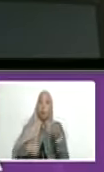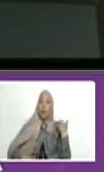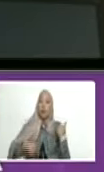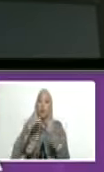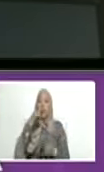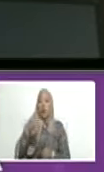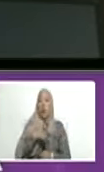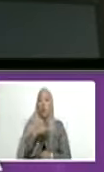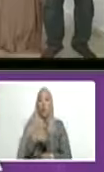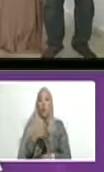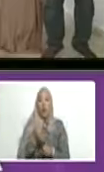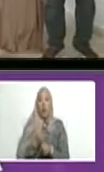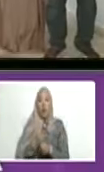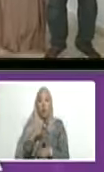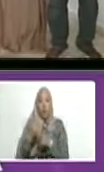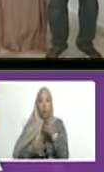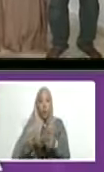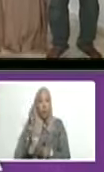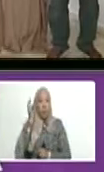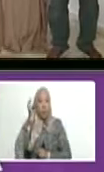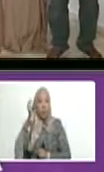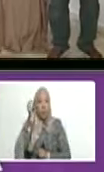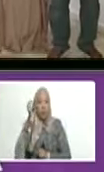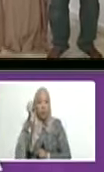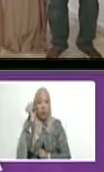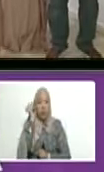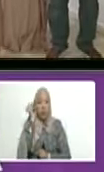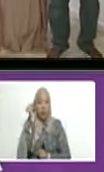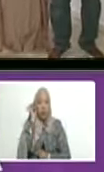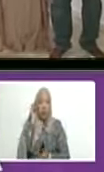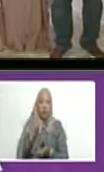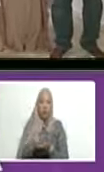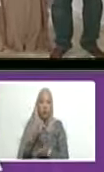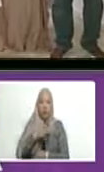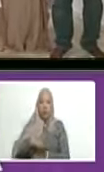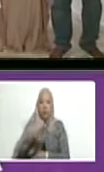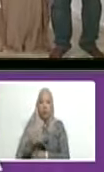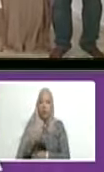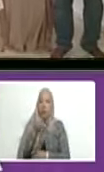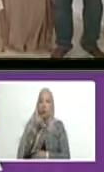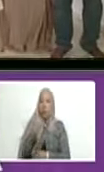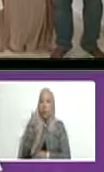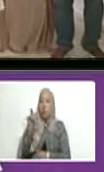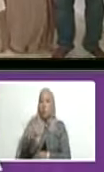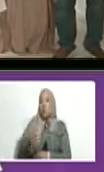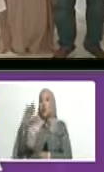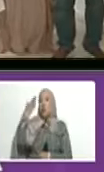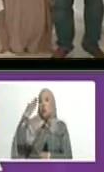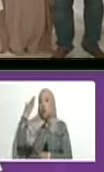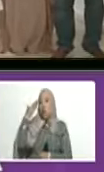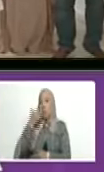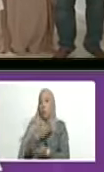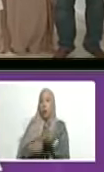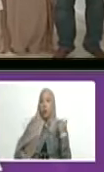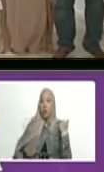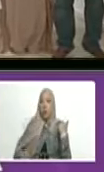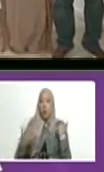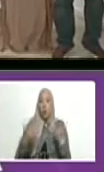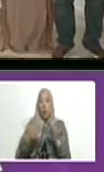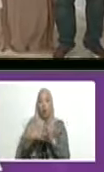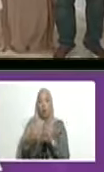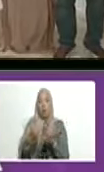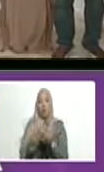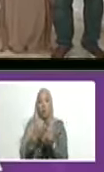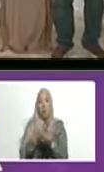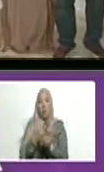muy emocionada de estar acá con las mujeres, todas las ministras, la almiranta, porque sabemos, presidente, que este es un ejército